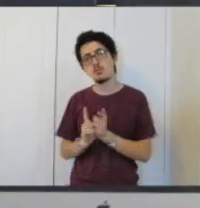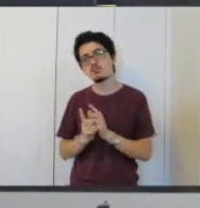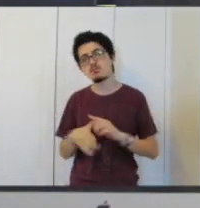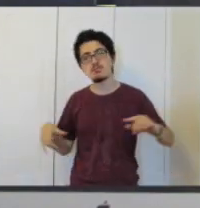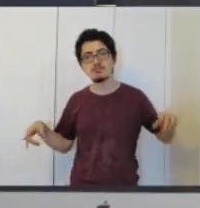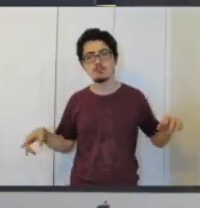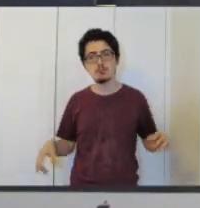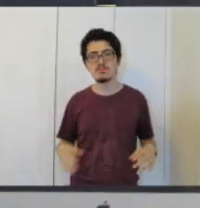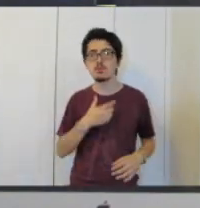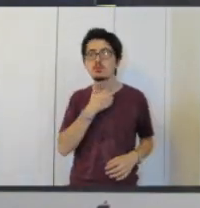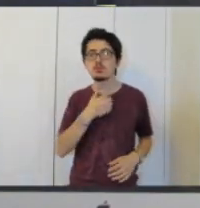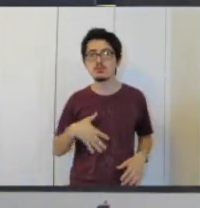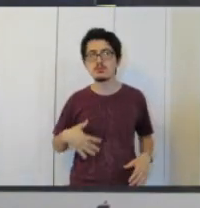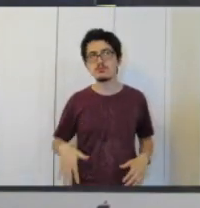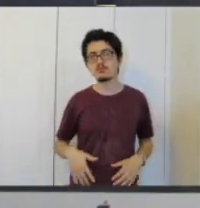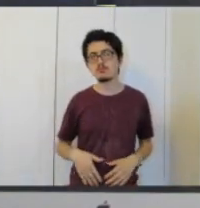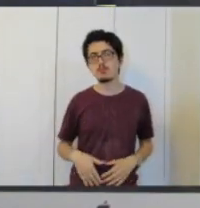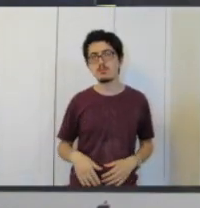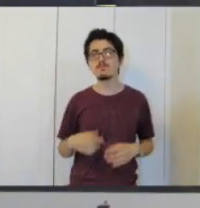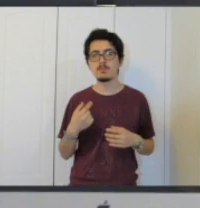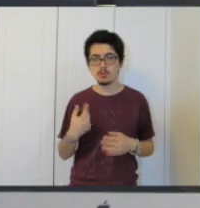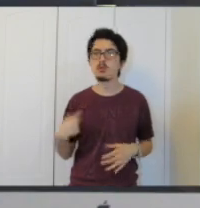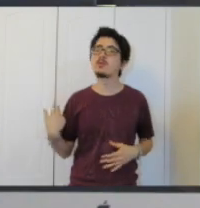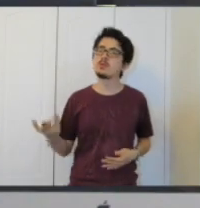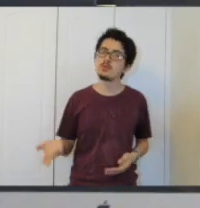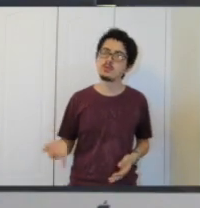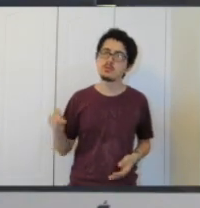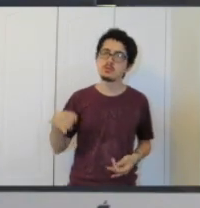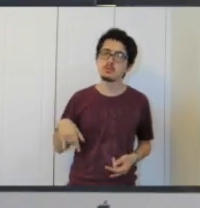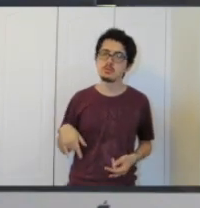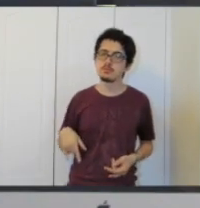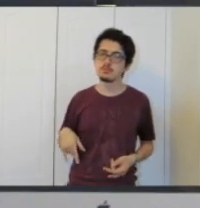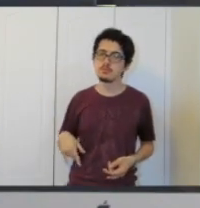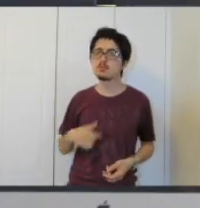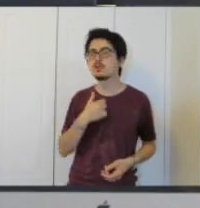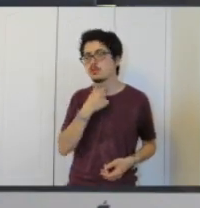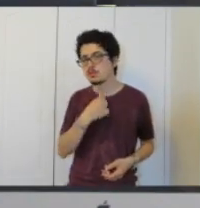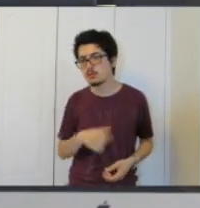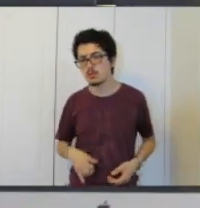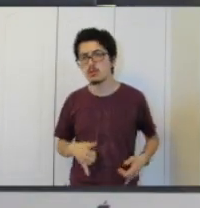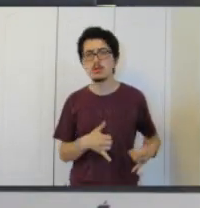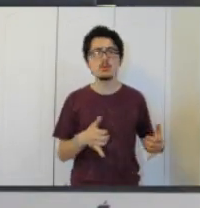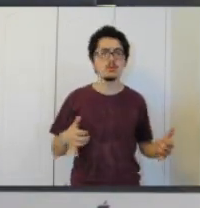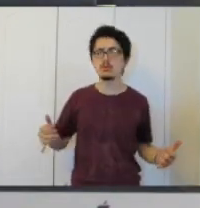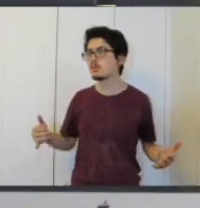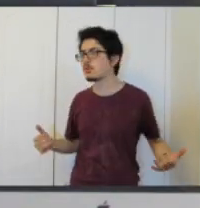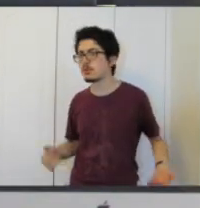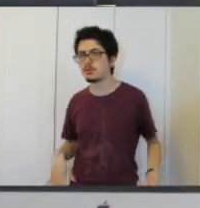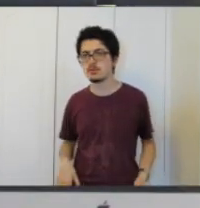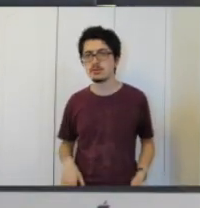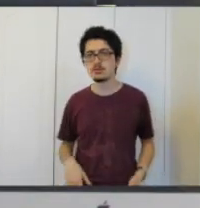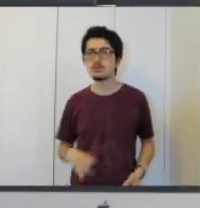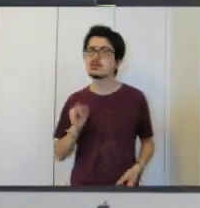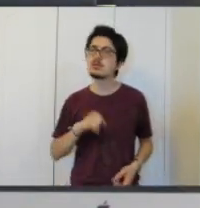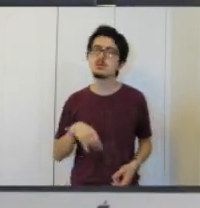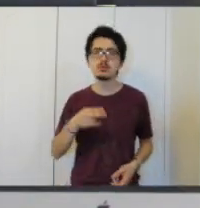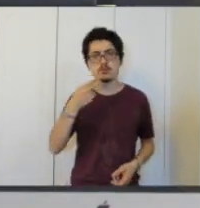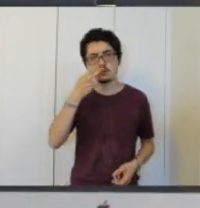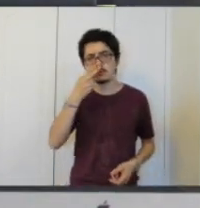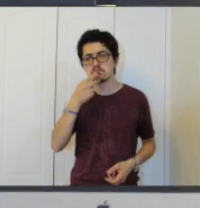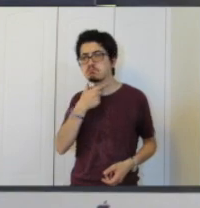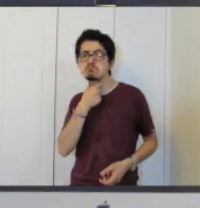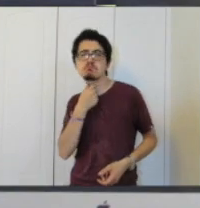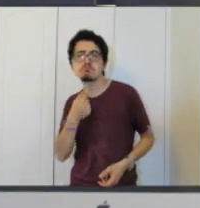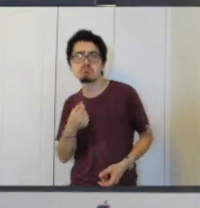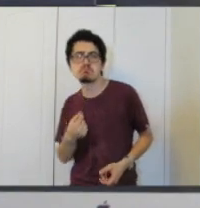femenina. Entonces es un libro que realmente les recomiendo sin importar la edad que tengan. De hecho, mi mamá, que es una mujer grande